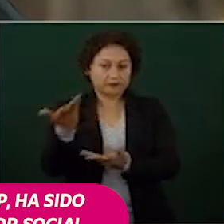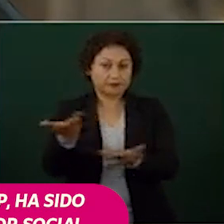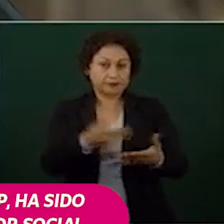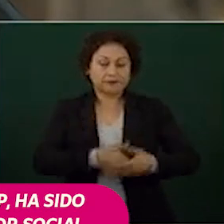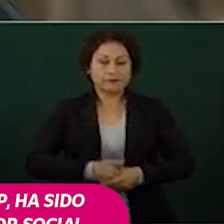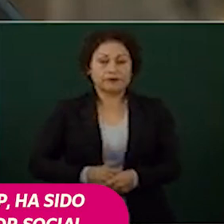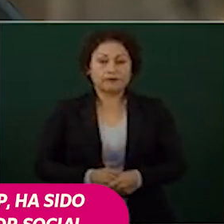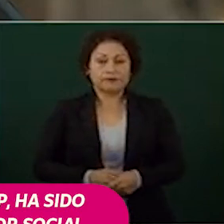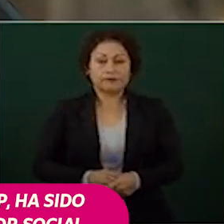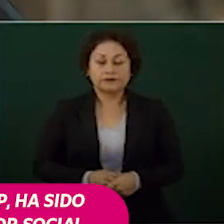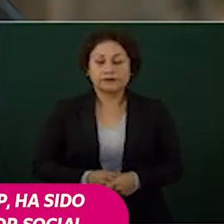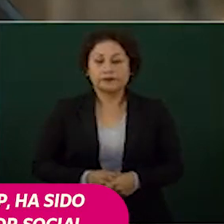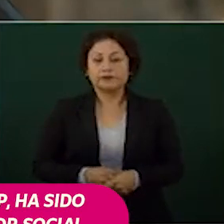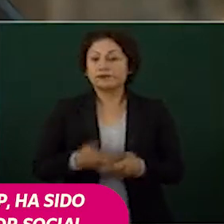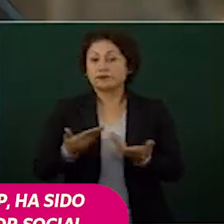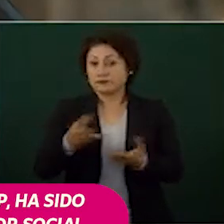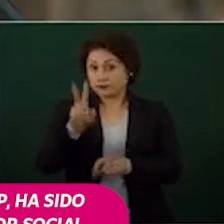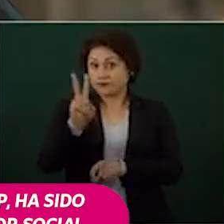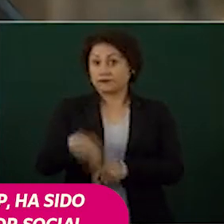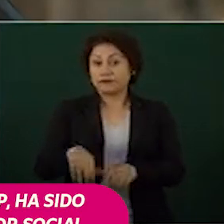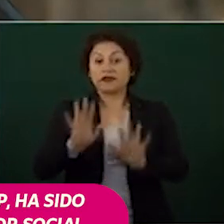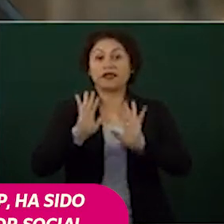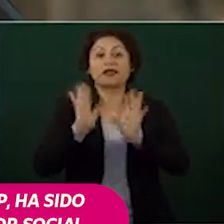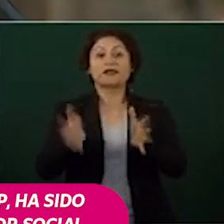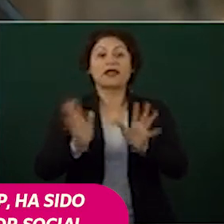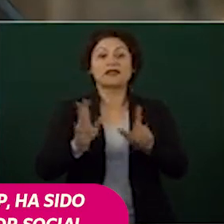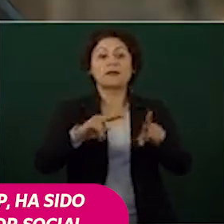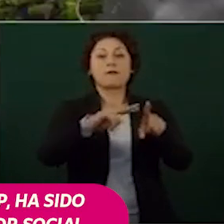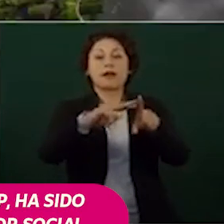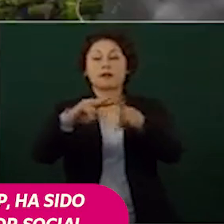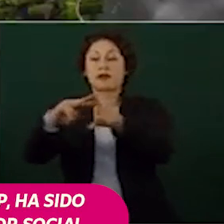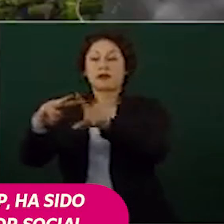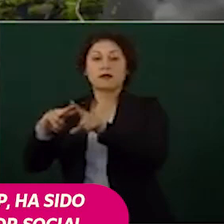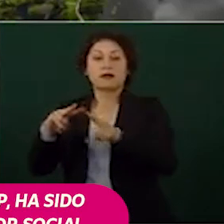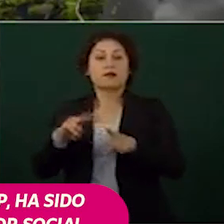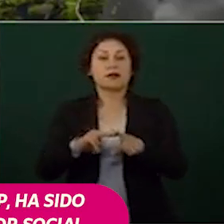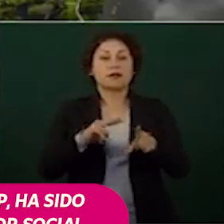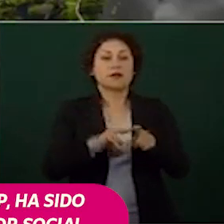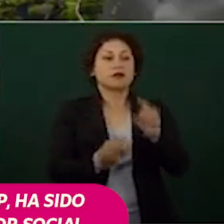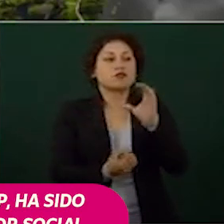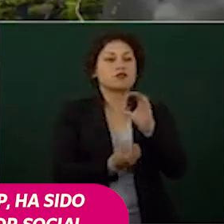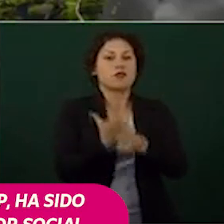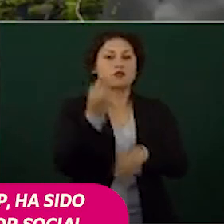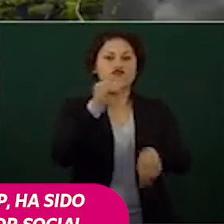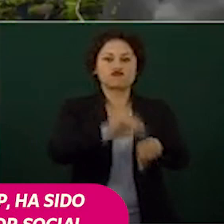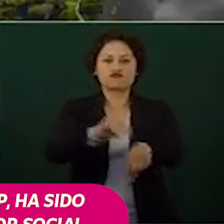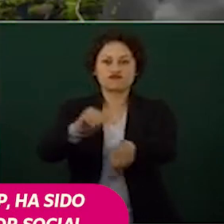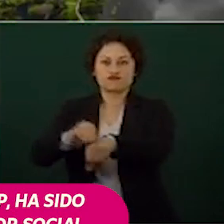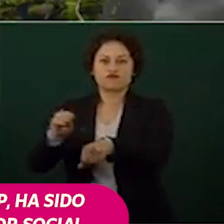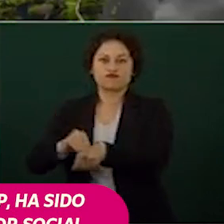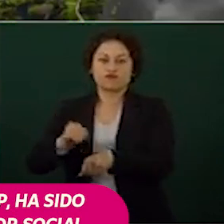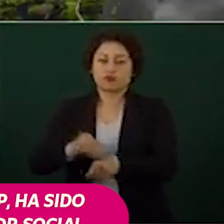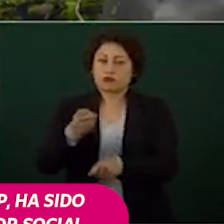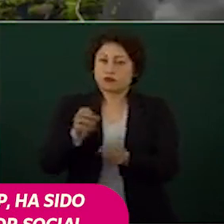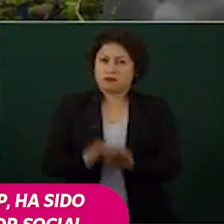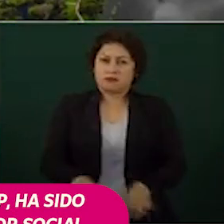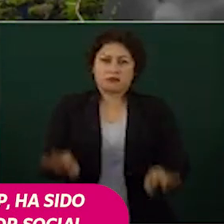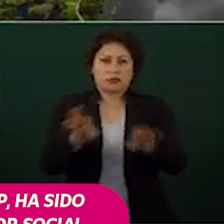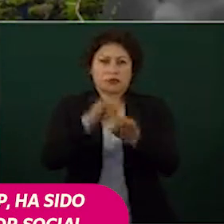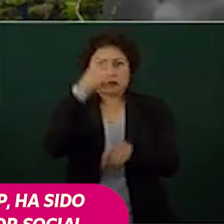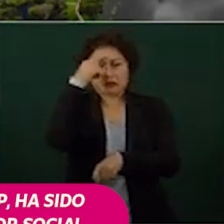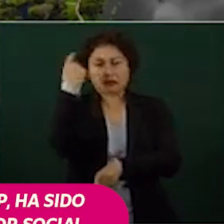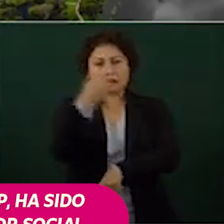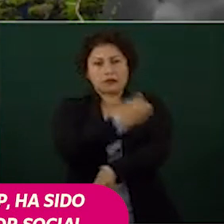Hemos recuperado y creado 16 parques nuevos, que también es fundamental para la integración familiar y la